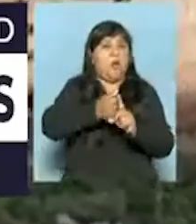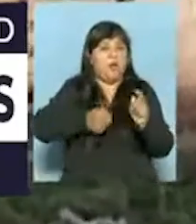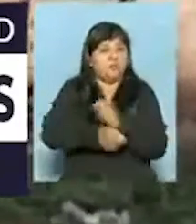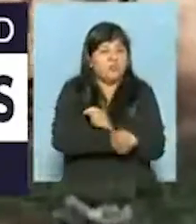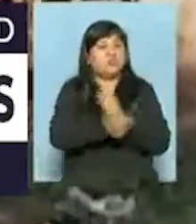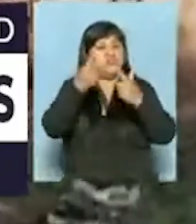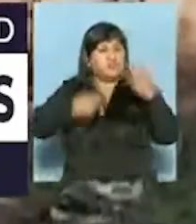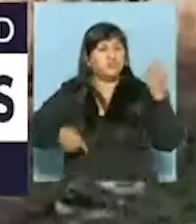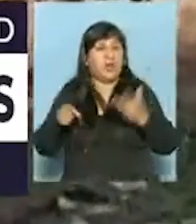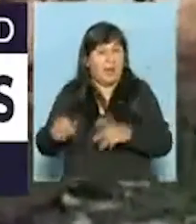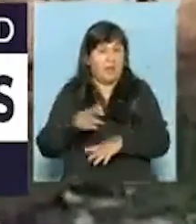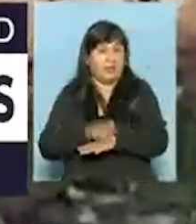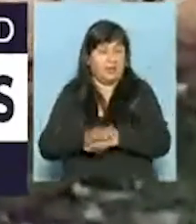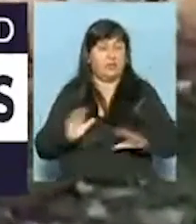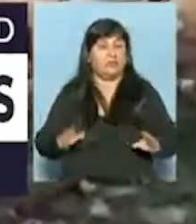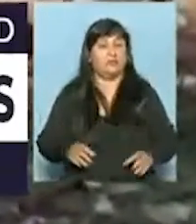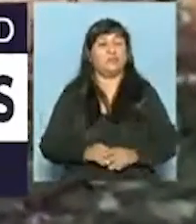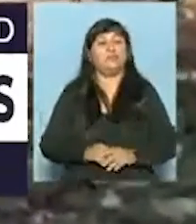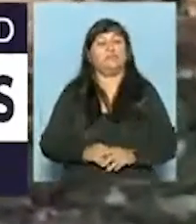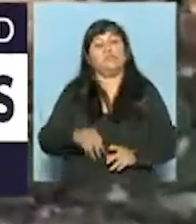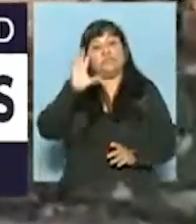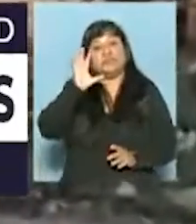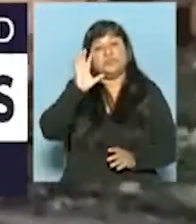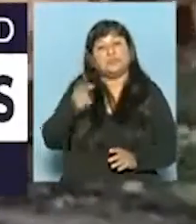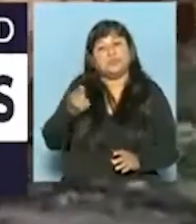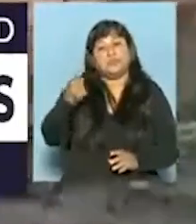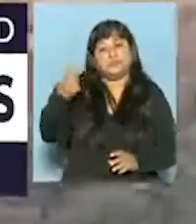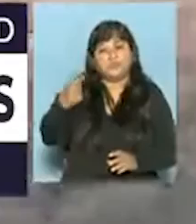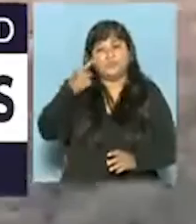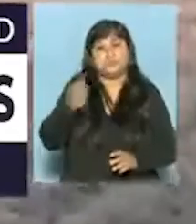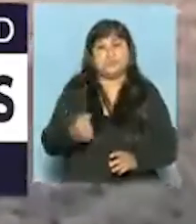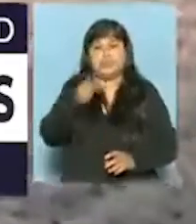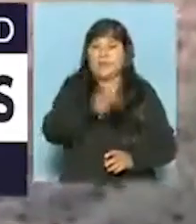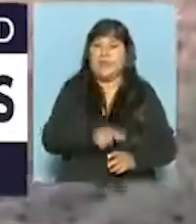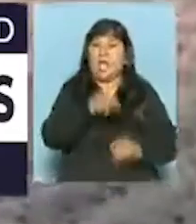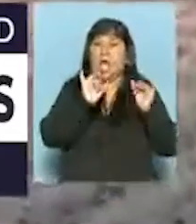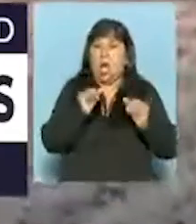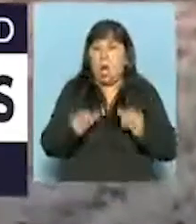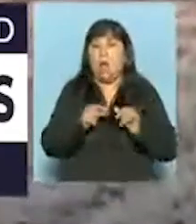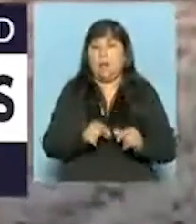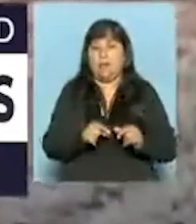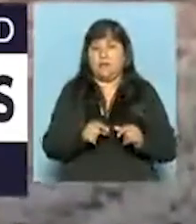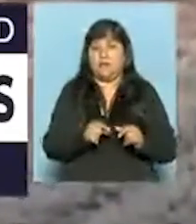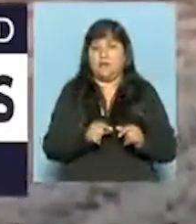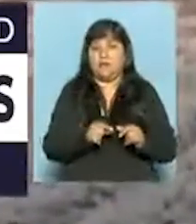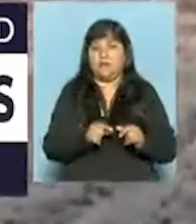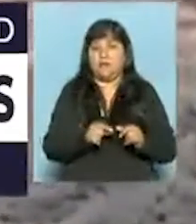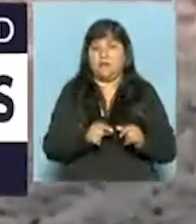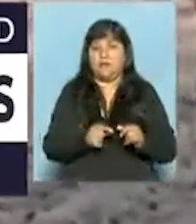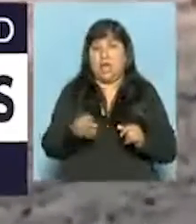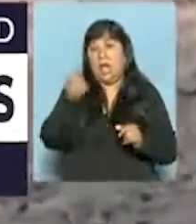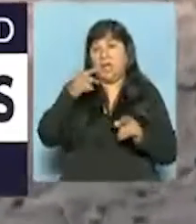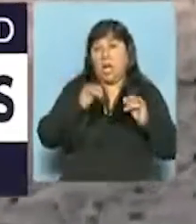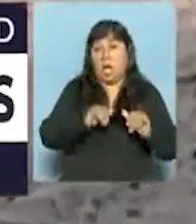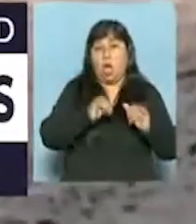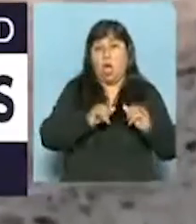en consideración de algunos hechos que han sucedido. Cristian, recordarás la persona, esta joven que fue, se le